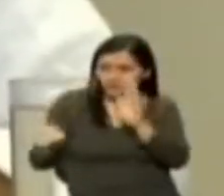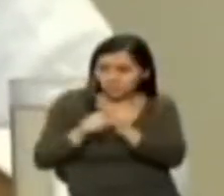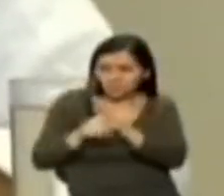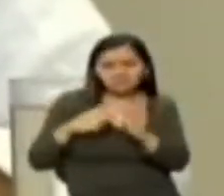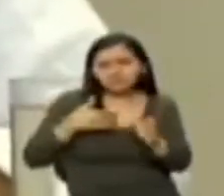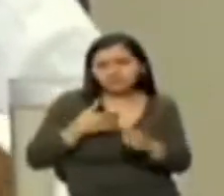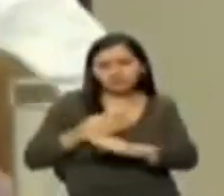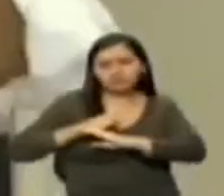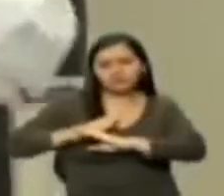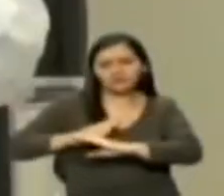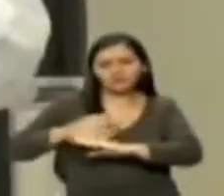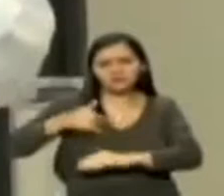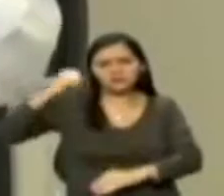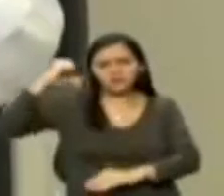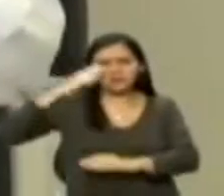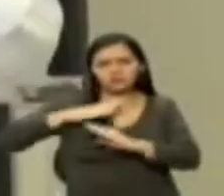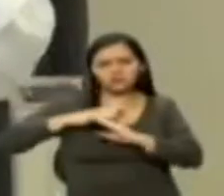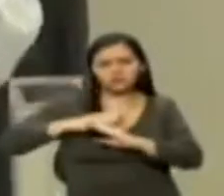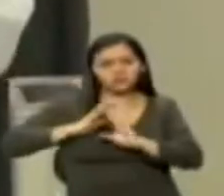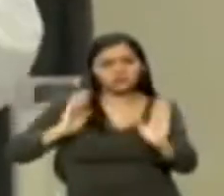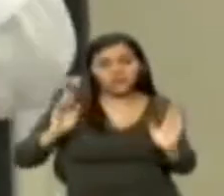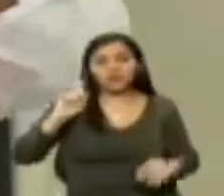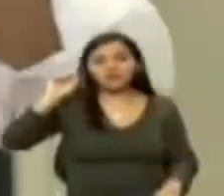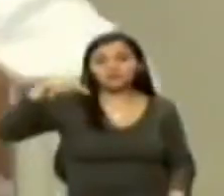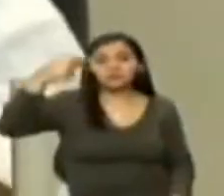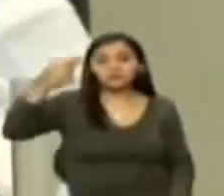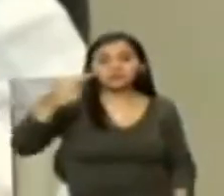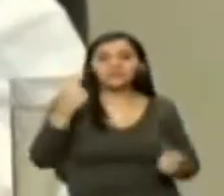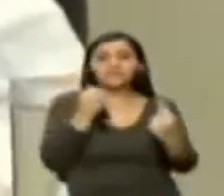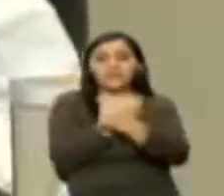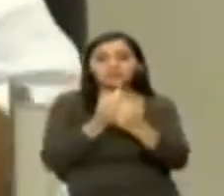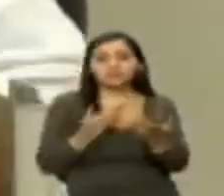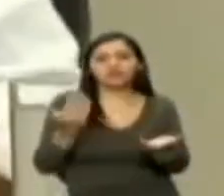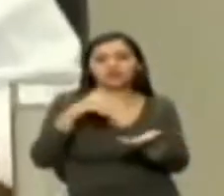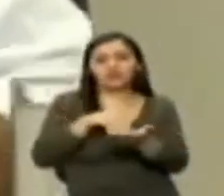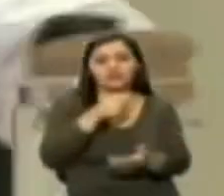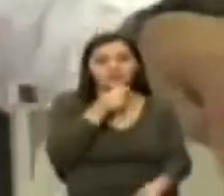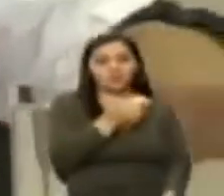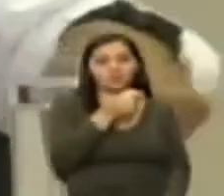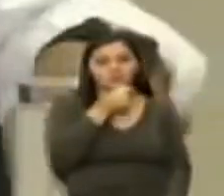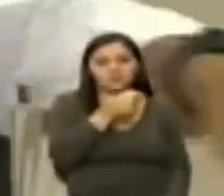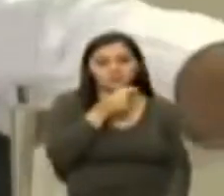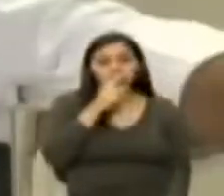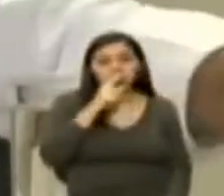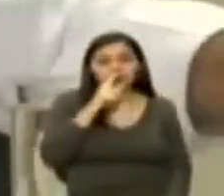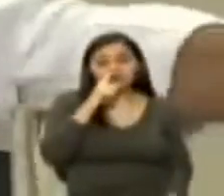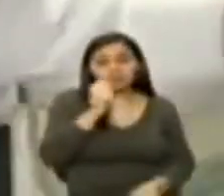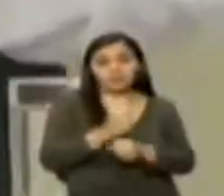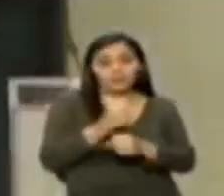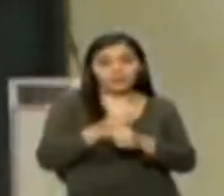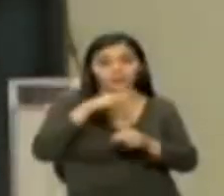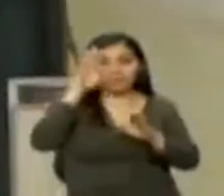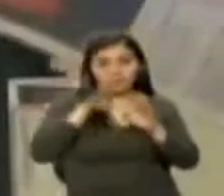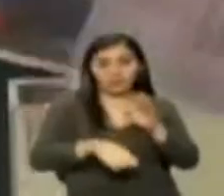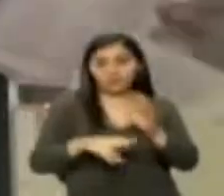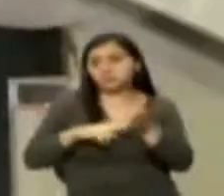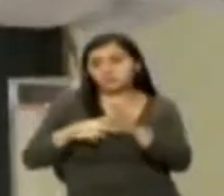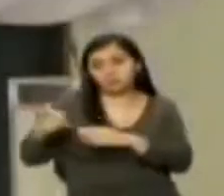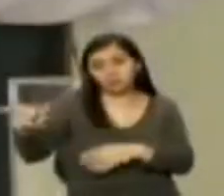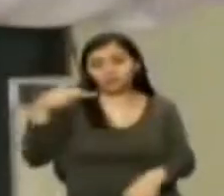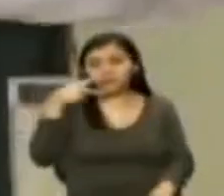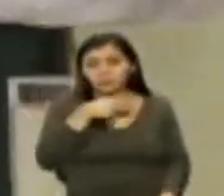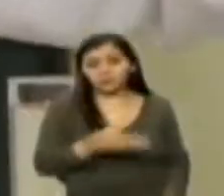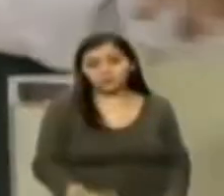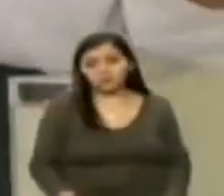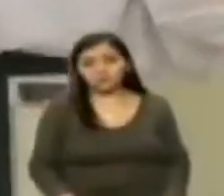¿Ok? Entonces, más tarde, en marzo, hay una nueva encuesta. Resulta que ha bajado el desempleo, entonces mintieron ellos, porque dijeron que subió. Entonces, ese nivel de